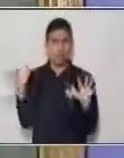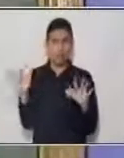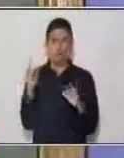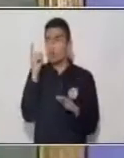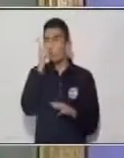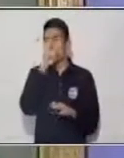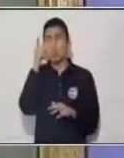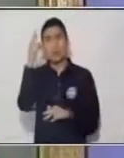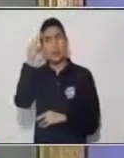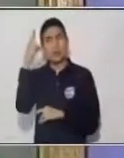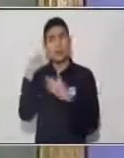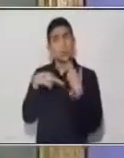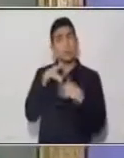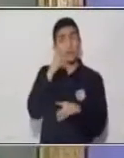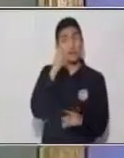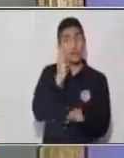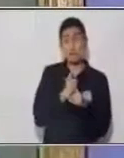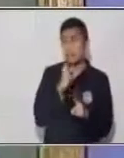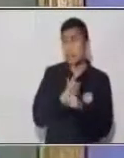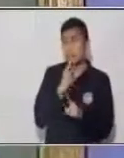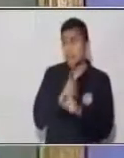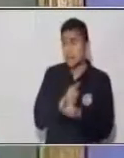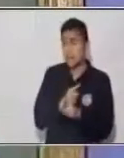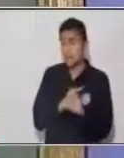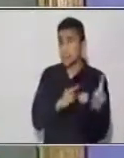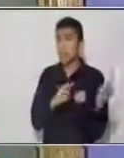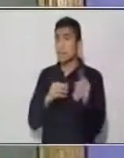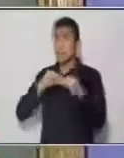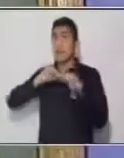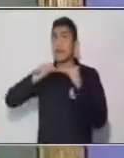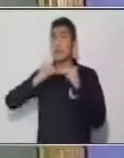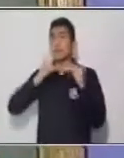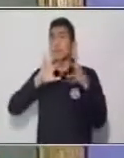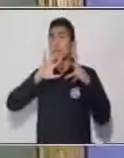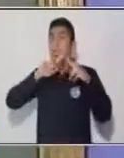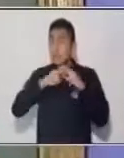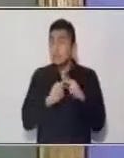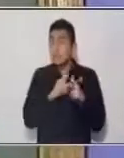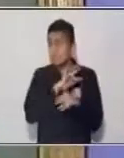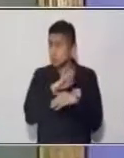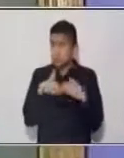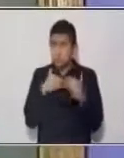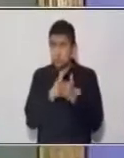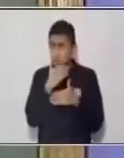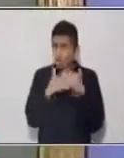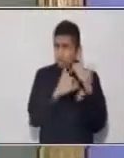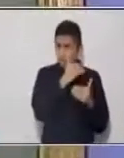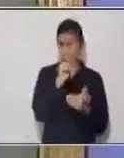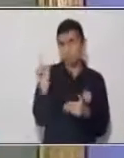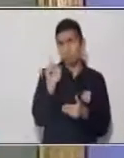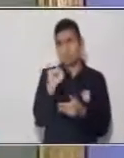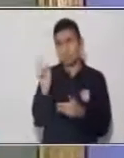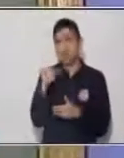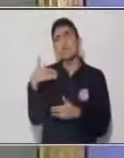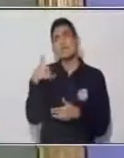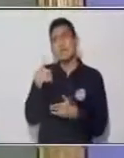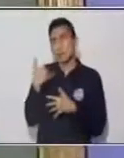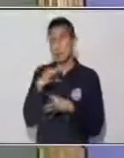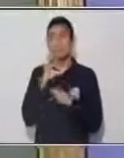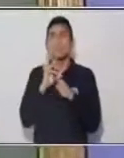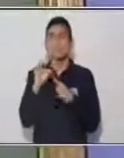No regresamos exactamente al número del cual iniciamos todo este proceso. Tengo la